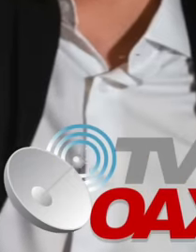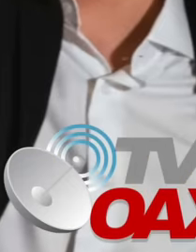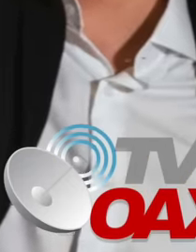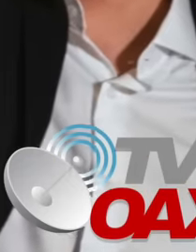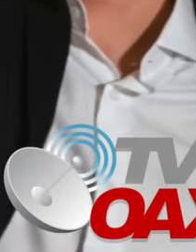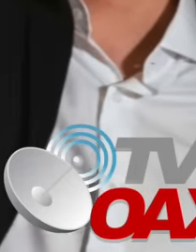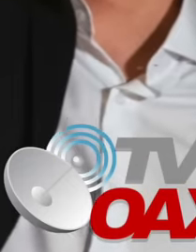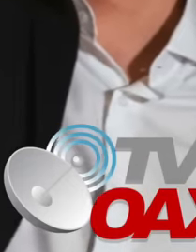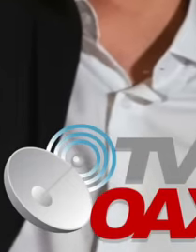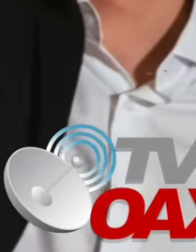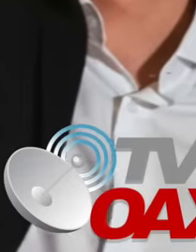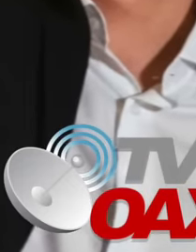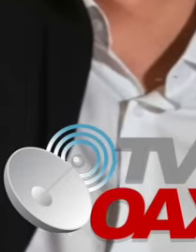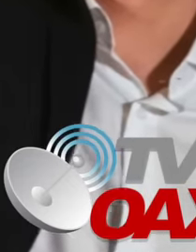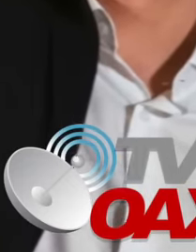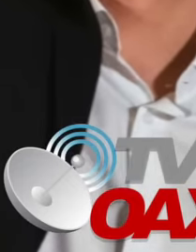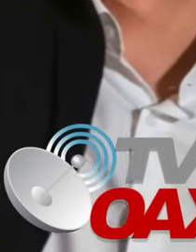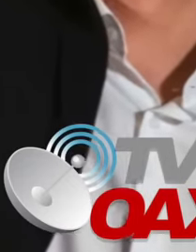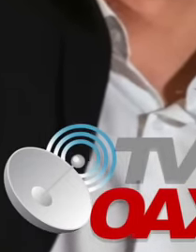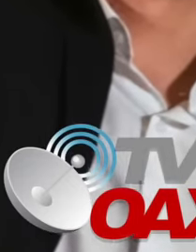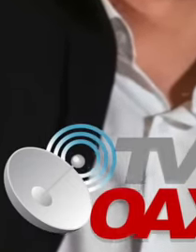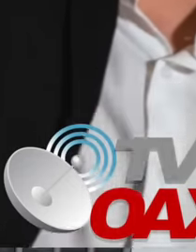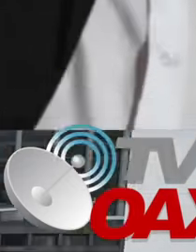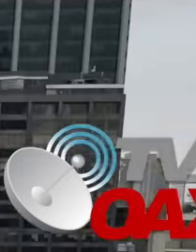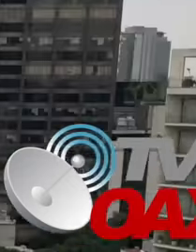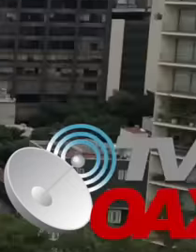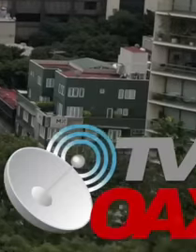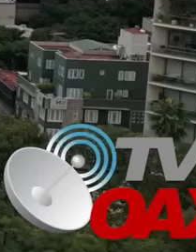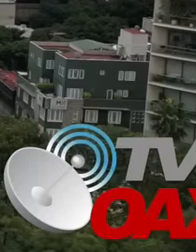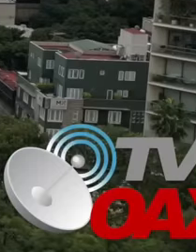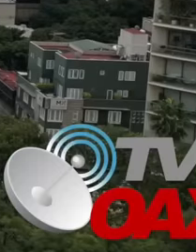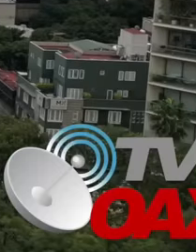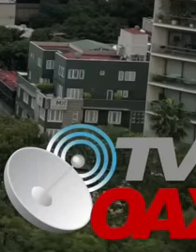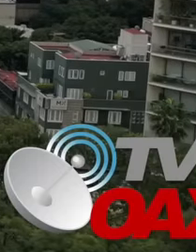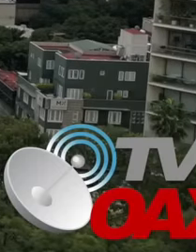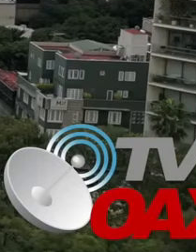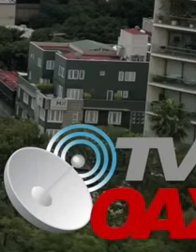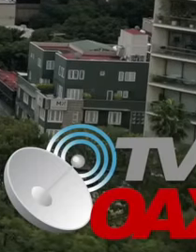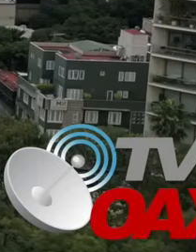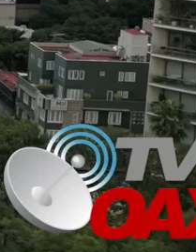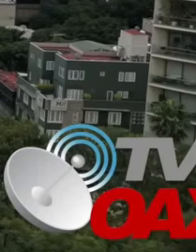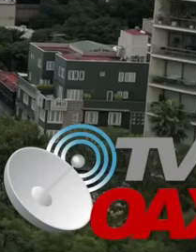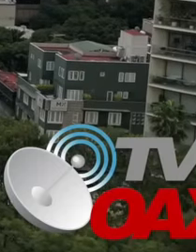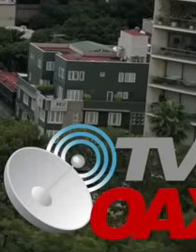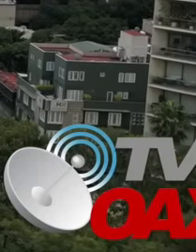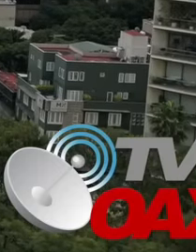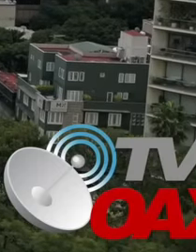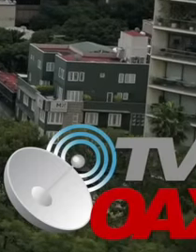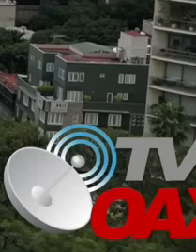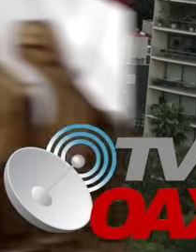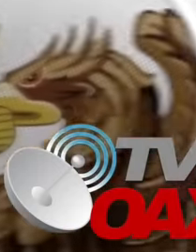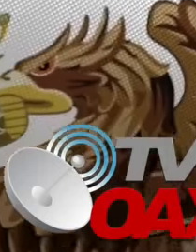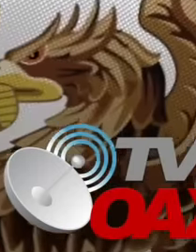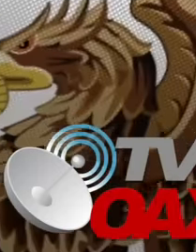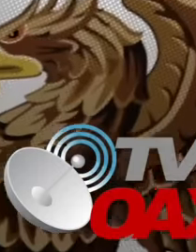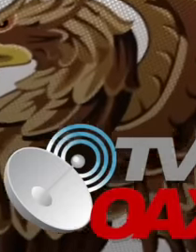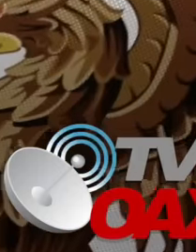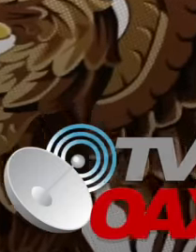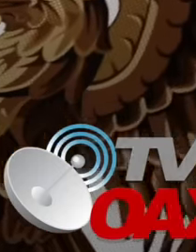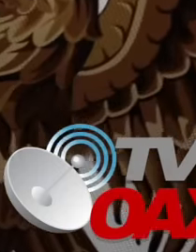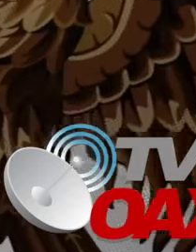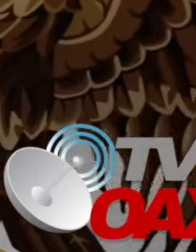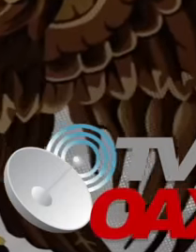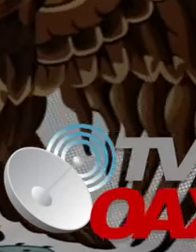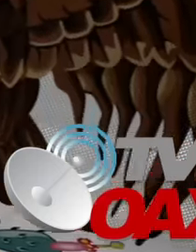nueva presidenta o presidente de México. Día 2 de junio, México tendrá elecciones